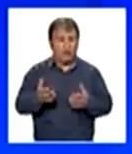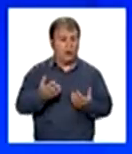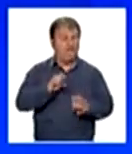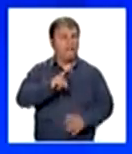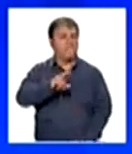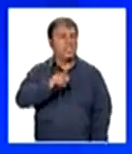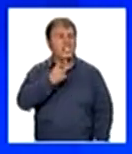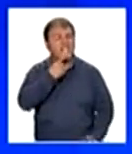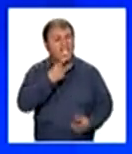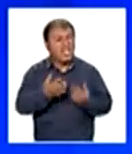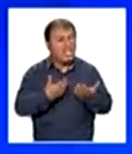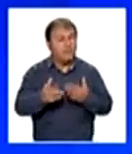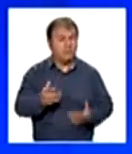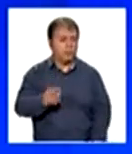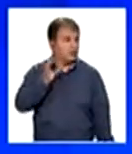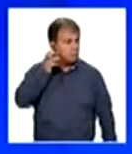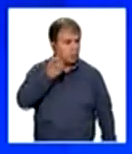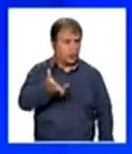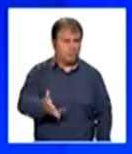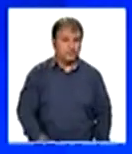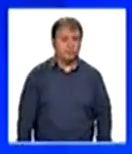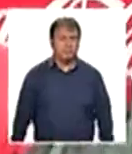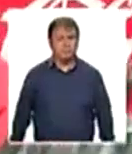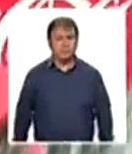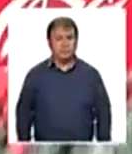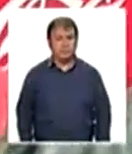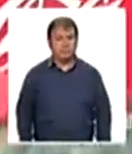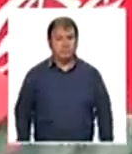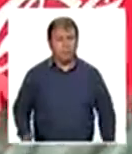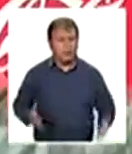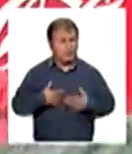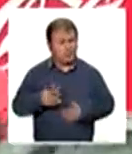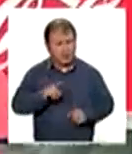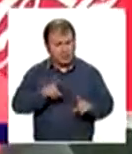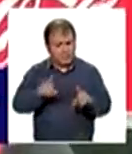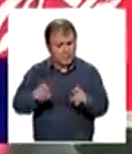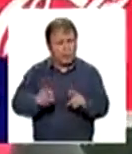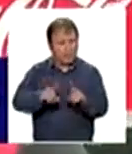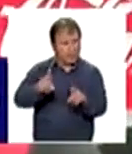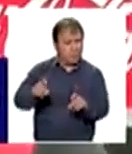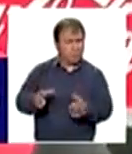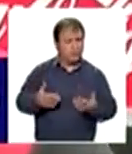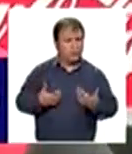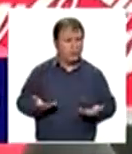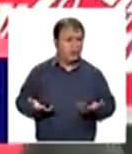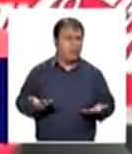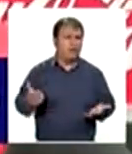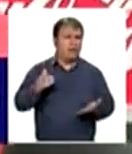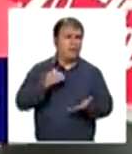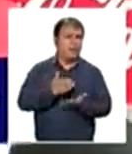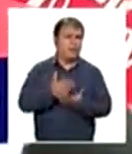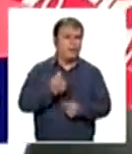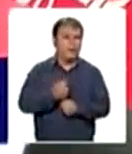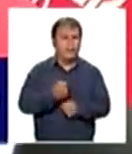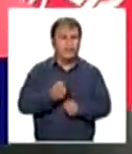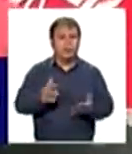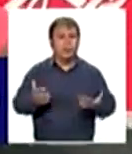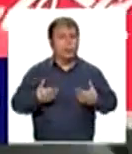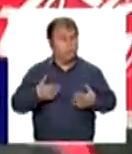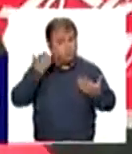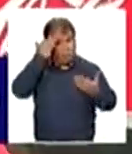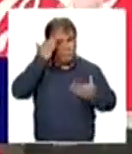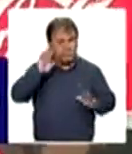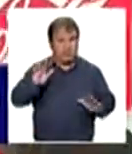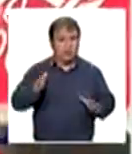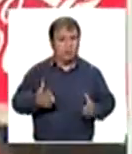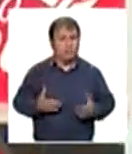¿Qué fue lo que dijo el jugador de la selección? Vamos a escucharlo. ¿Qué te ha incomodado, Yoshimar, que te hagan la pregunta? Pero creo que es parte del trabajo hacer. ¿Qué pasa,